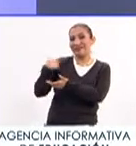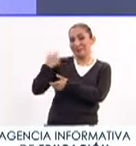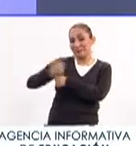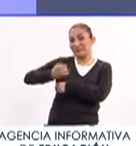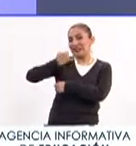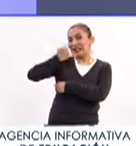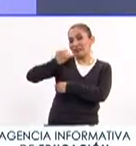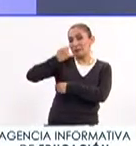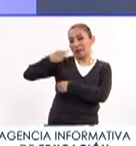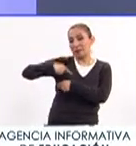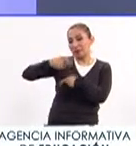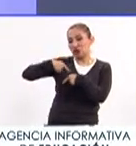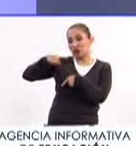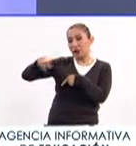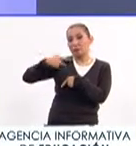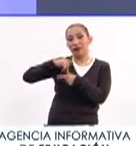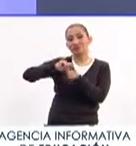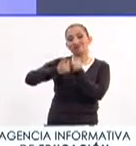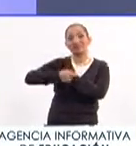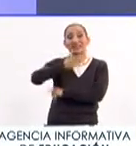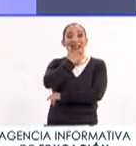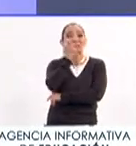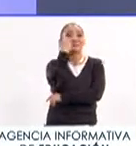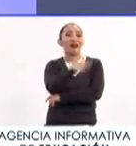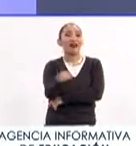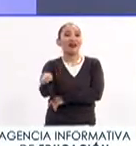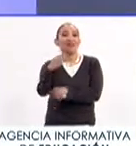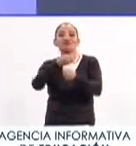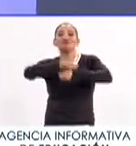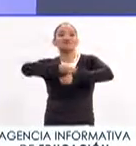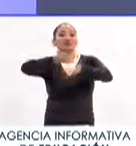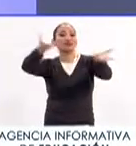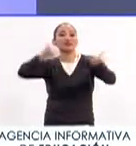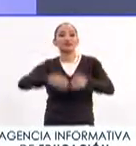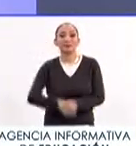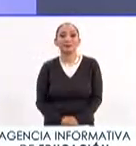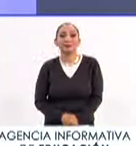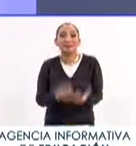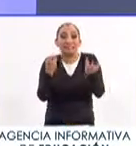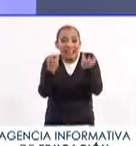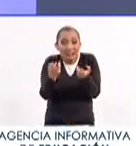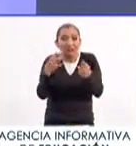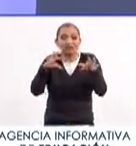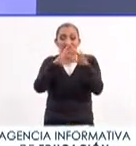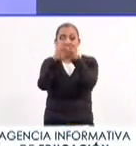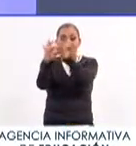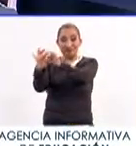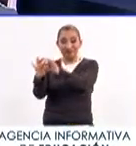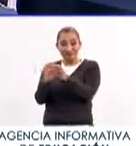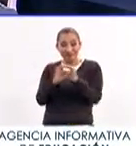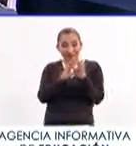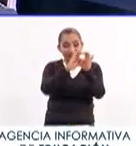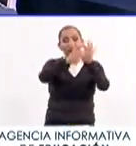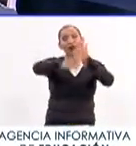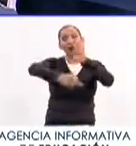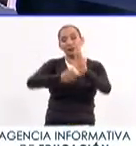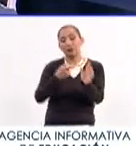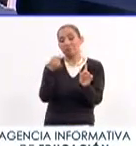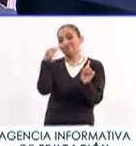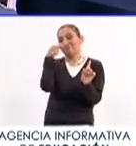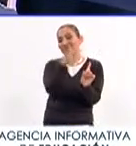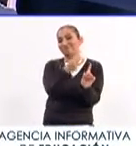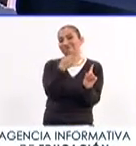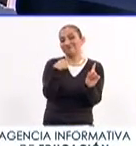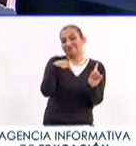primer idioma de las personas, pero se traducen en inglés para poderse distribuir. Claro. Entonces, eso es lo que nos une. Y de nuevo, enfatizando un